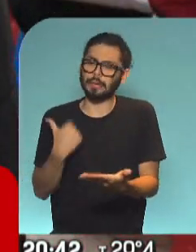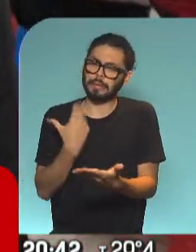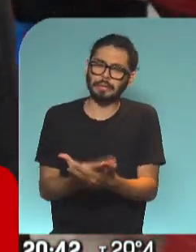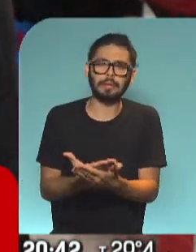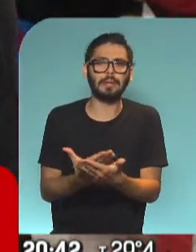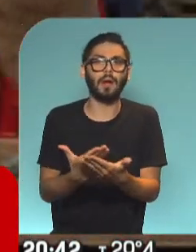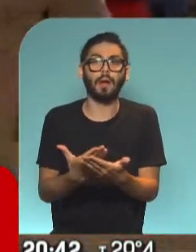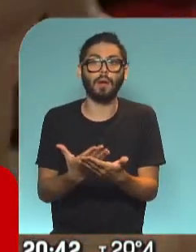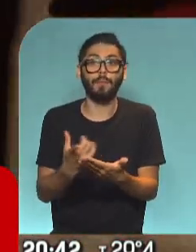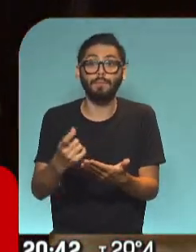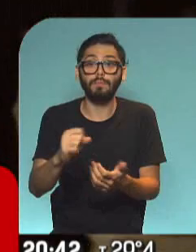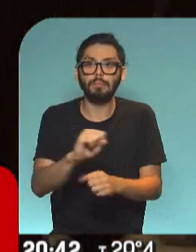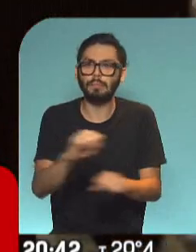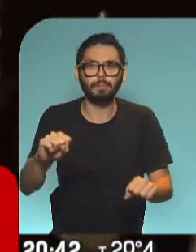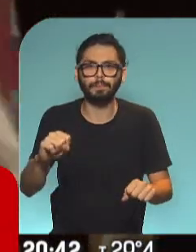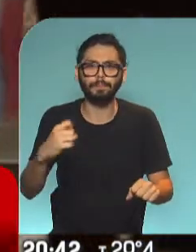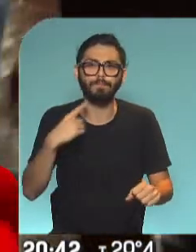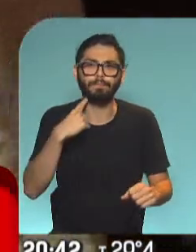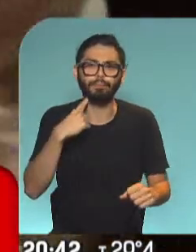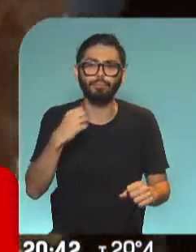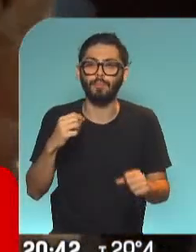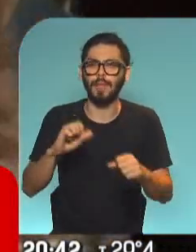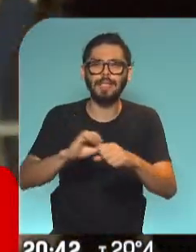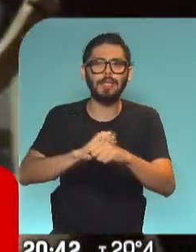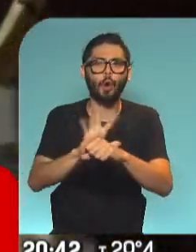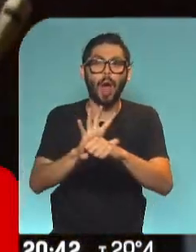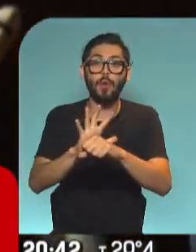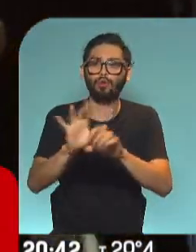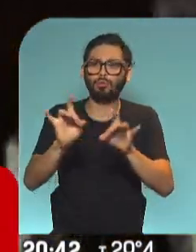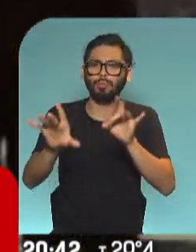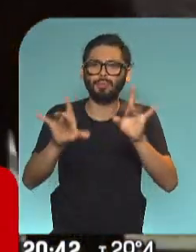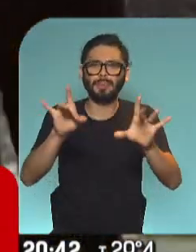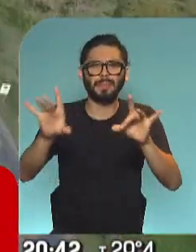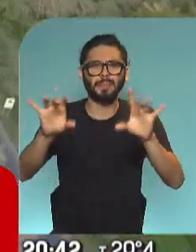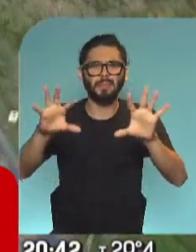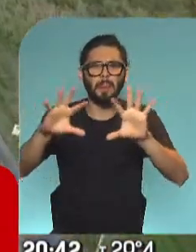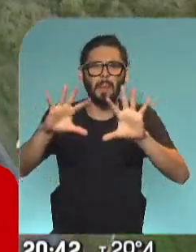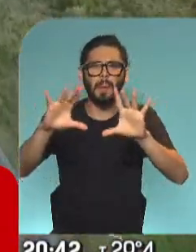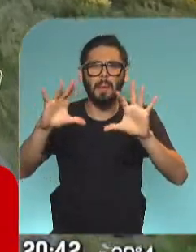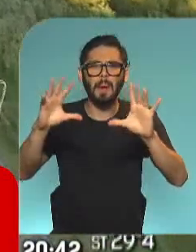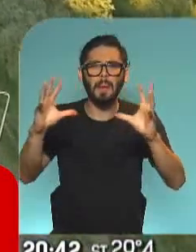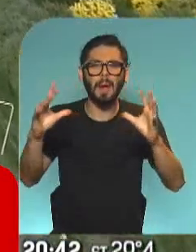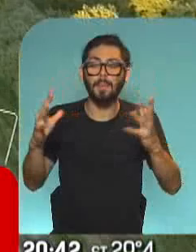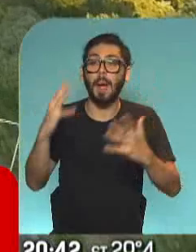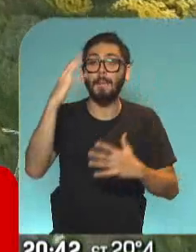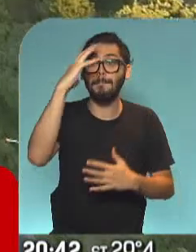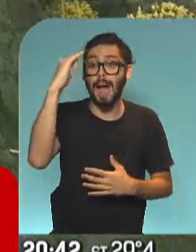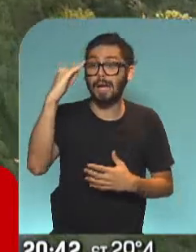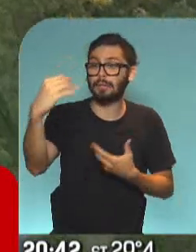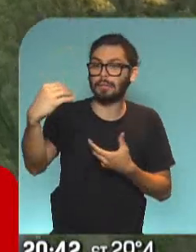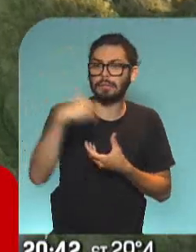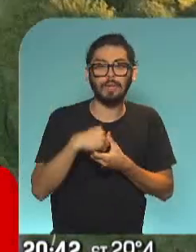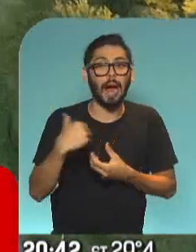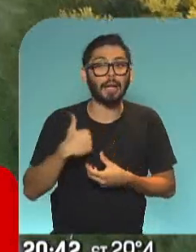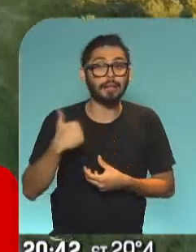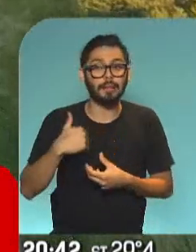inesperado alteró los planes. El coronavirus circulaba por el mundo. En marzo llegó a la Argentina y cambió la